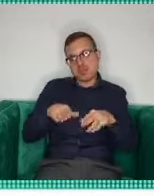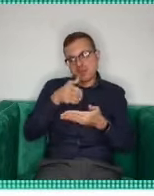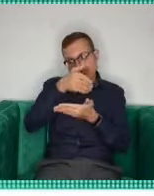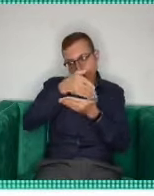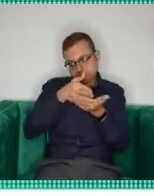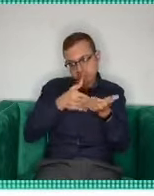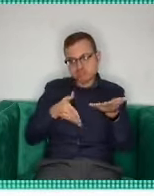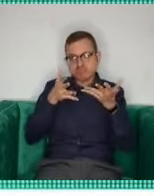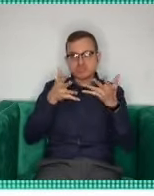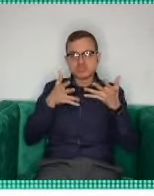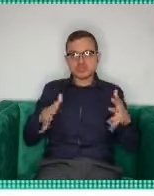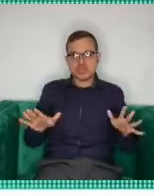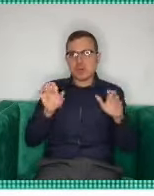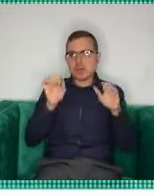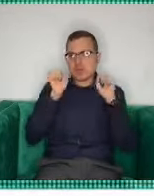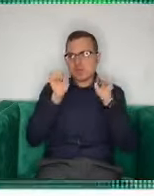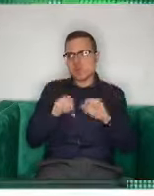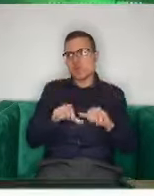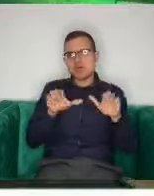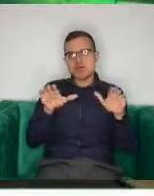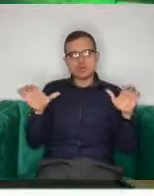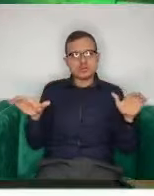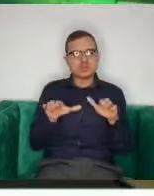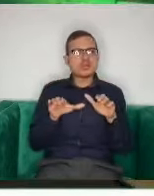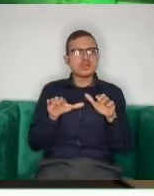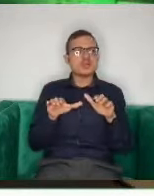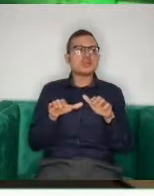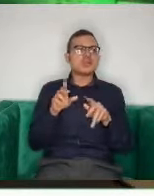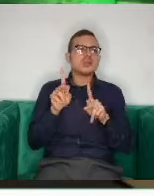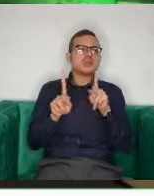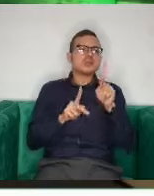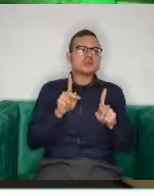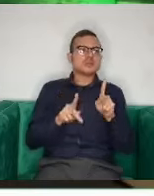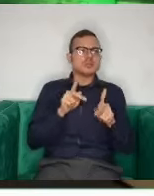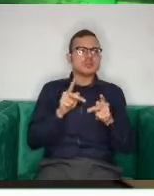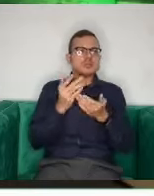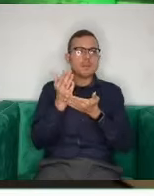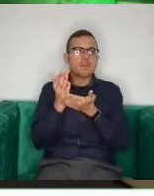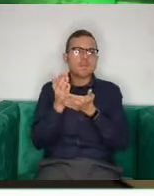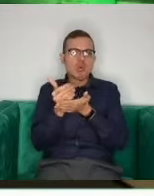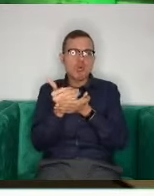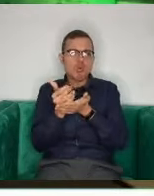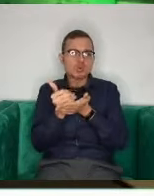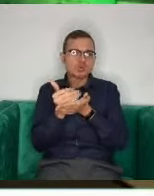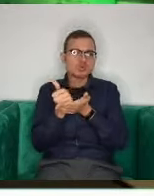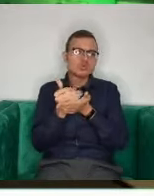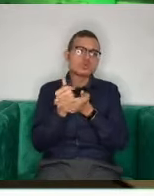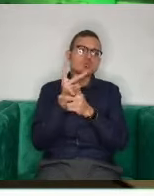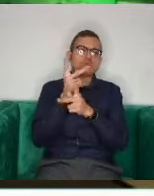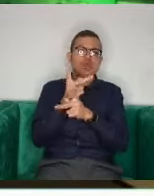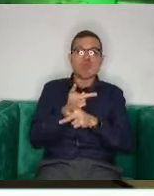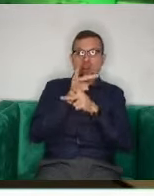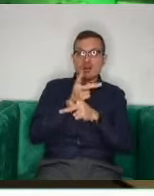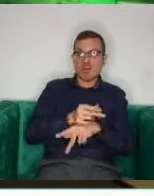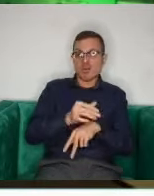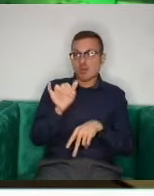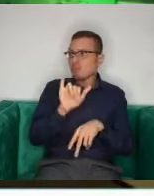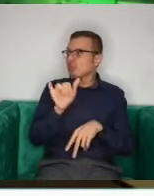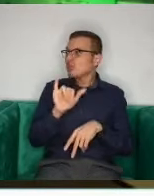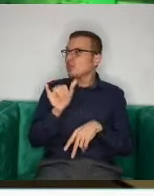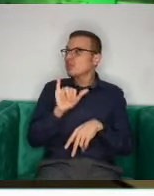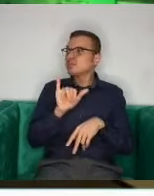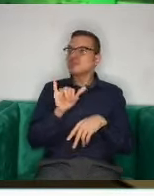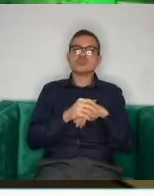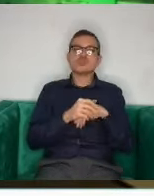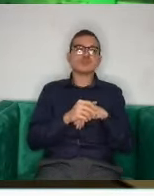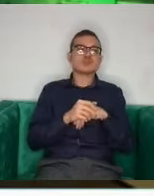pero los que se acuestan a dormir pensando en el bizcocho. Ay, no, no. Por eso yo no lo compro. Sí, el poder de la mente. Yo le digo eso a los